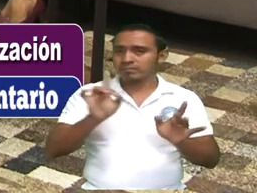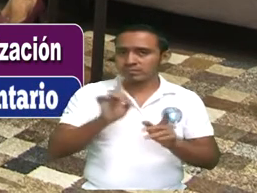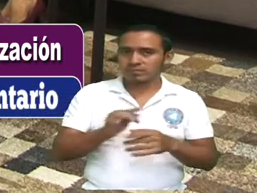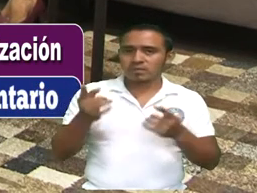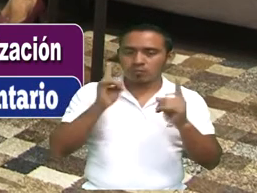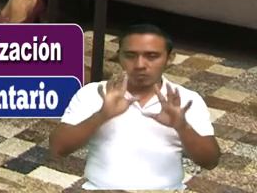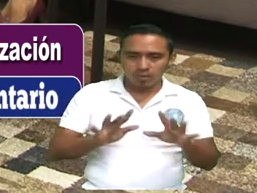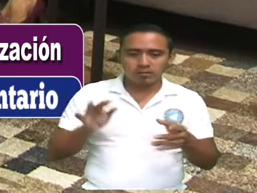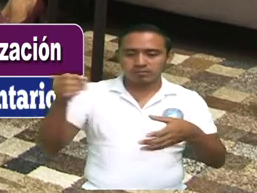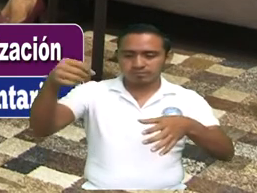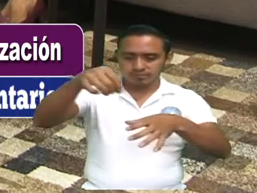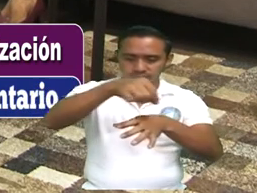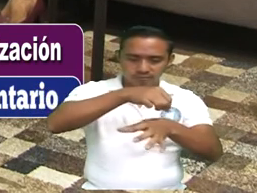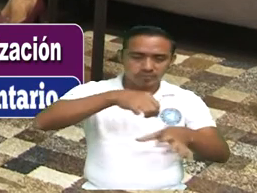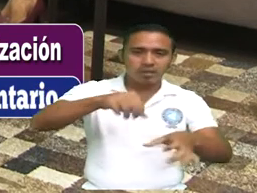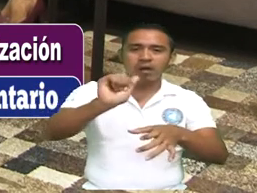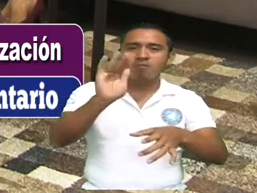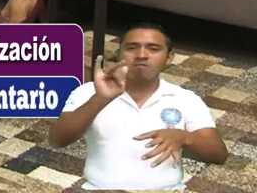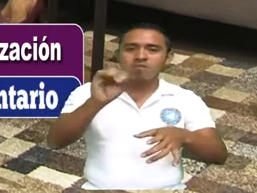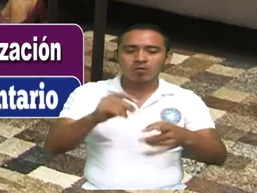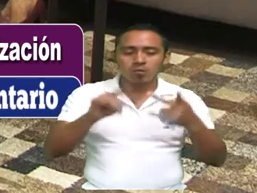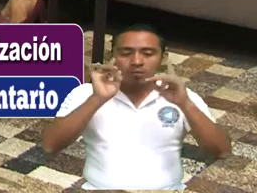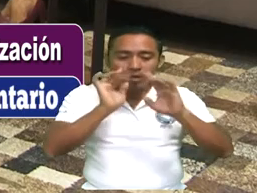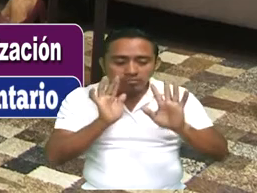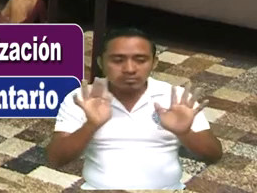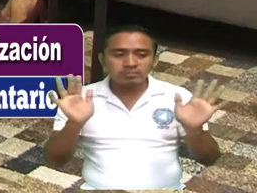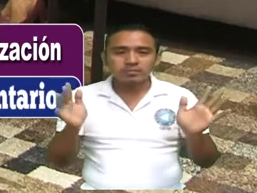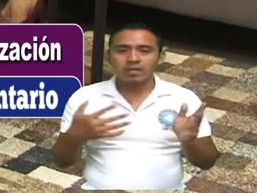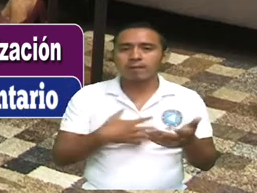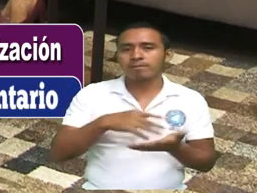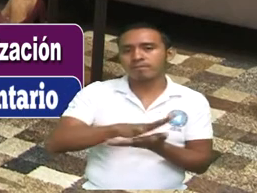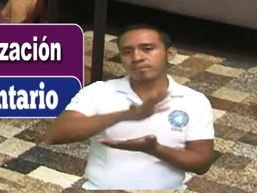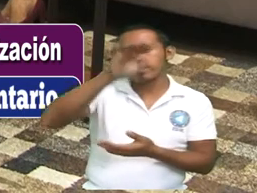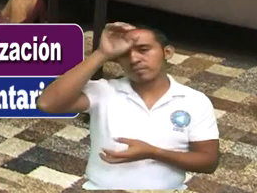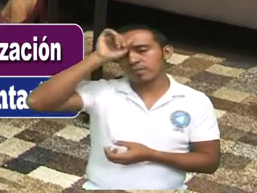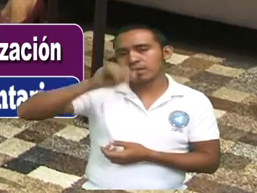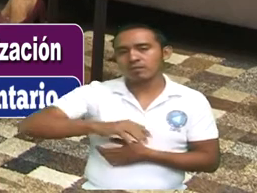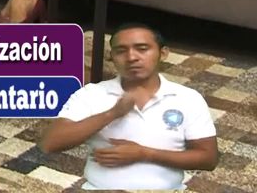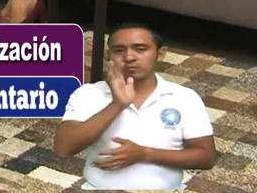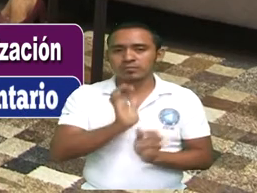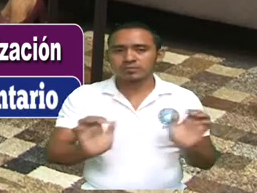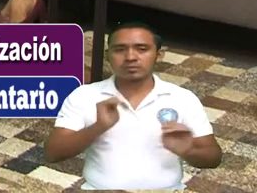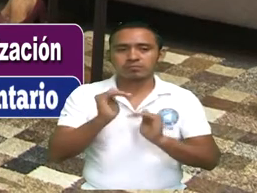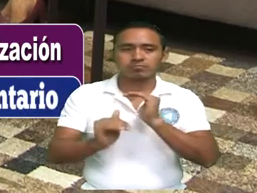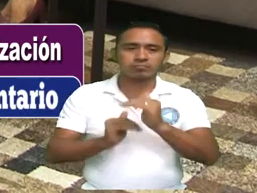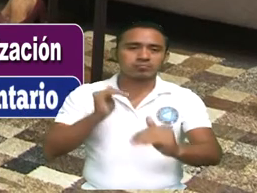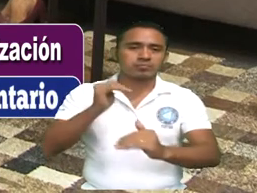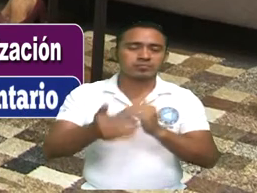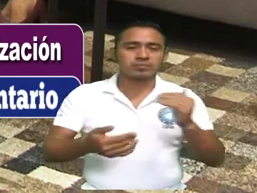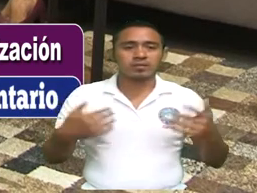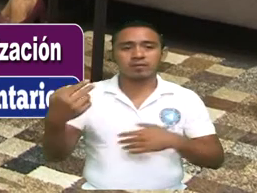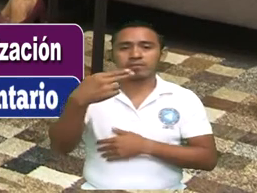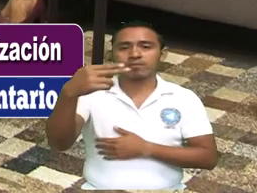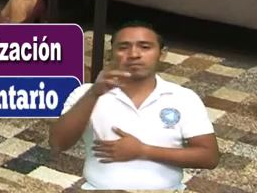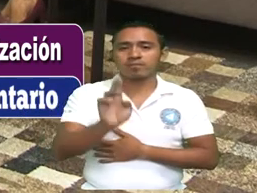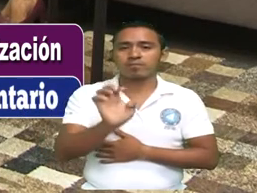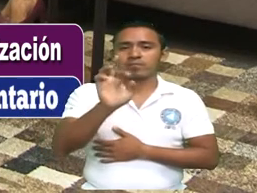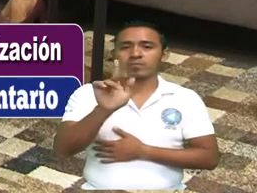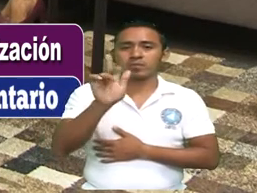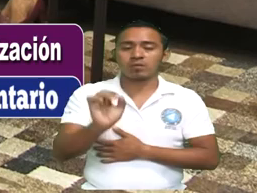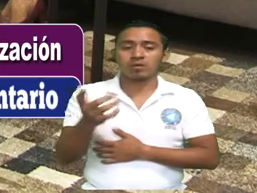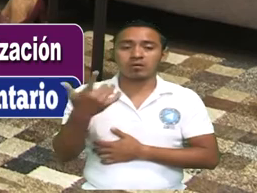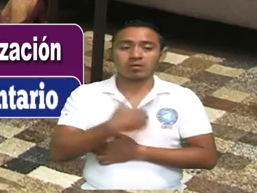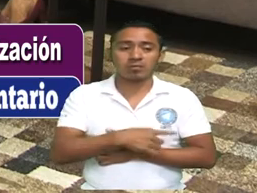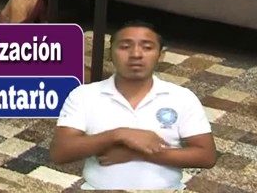también abonarla, es también cuidarla, y todas esas cosas la van aprendiendo los muchachos a través de los huertos escolares, y aparte que lo que produce